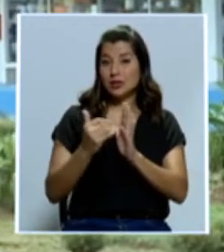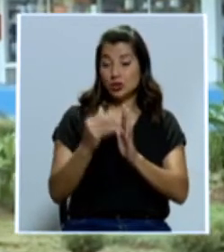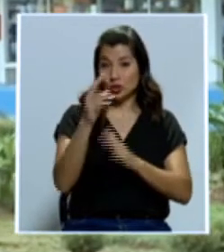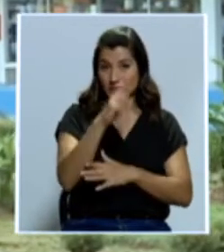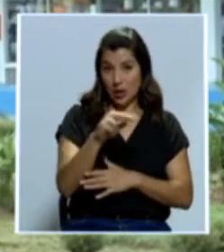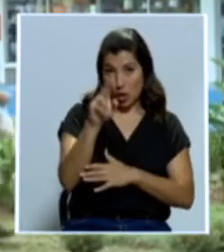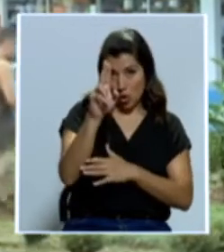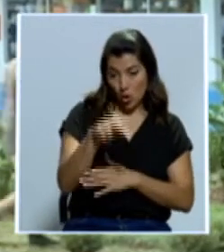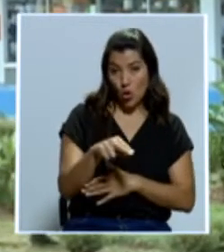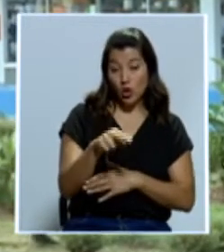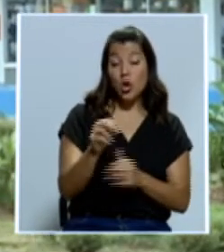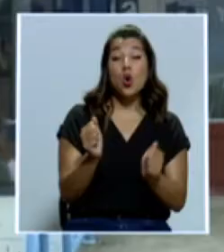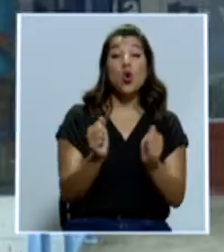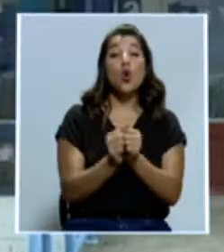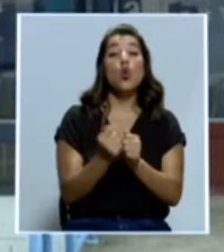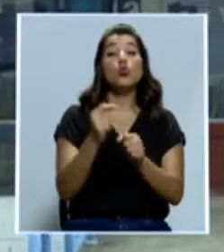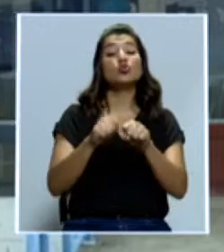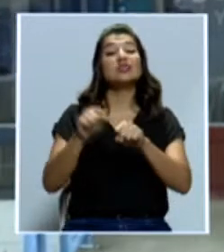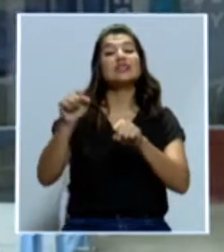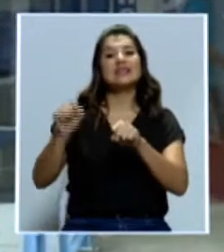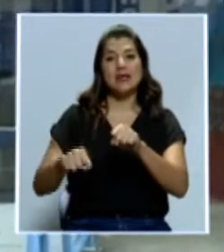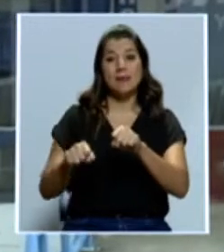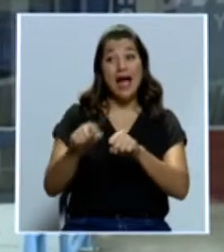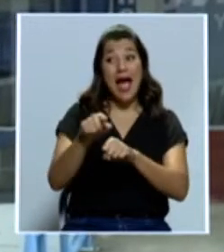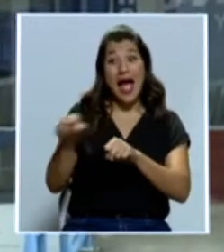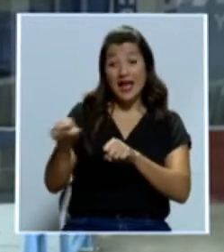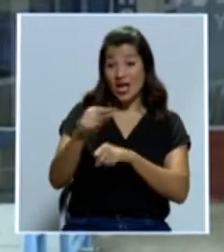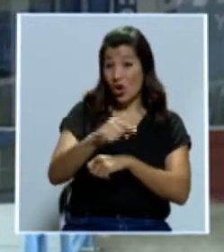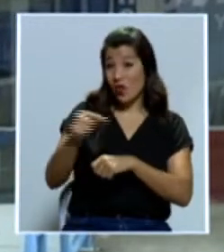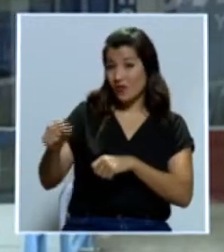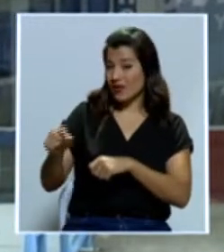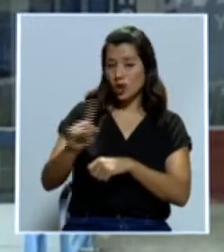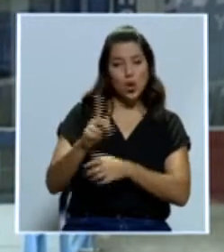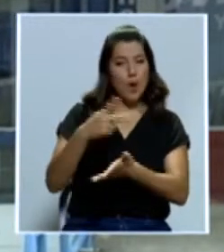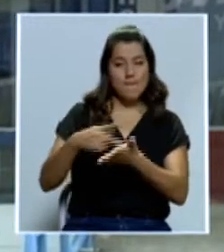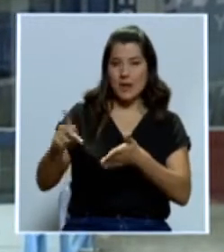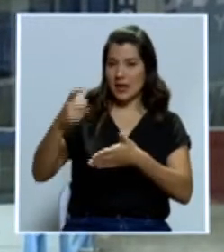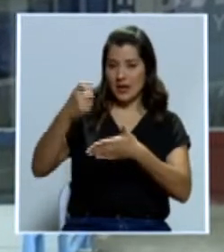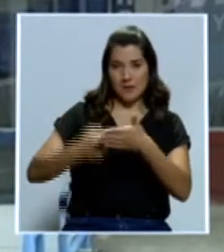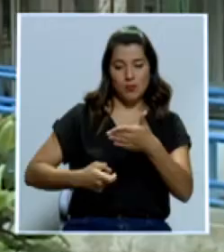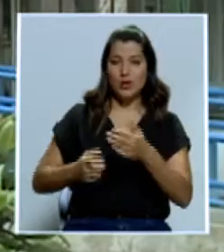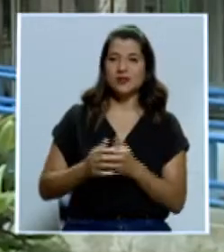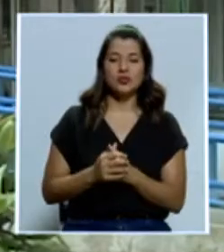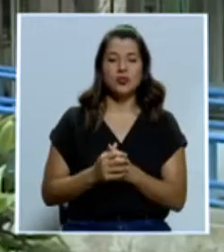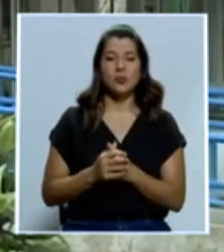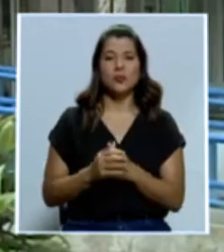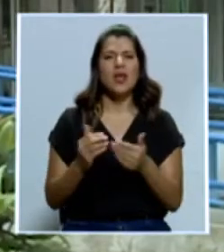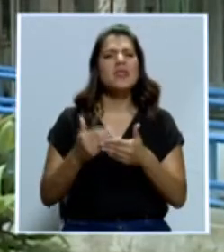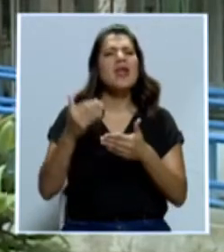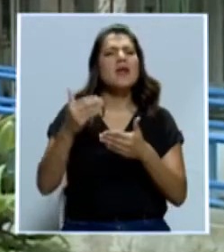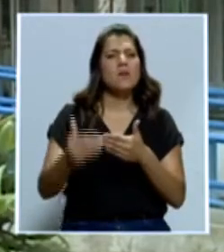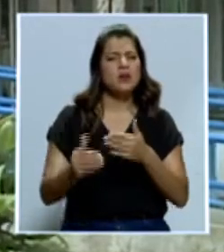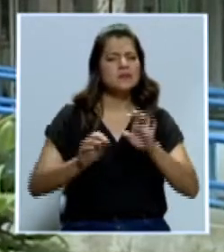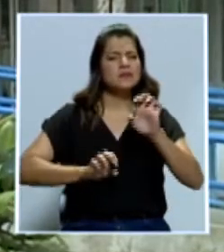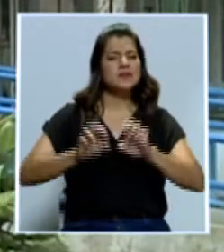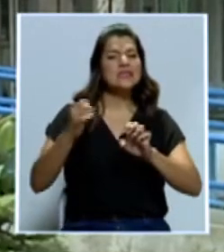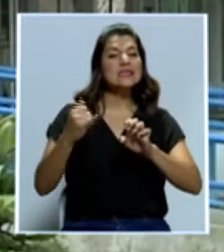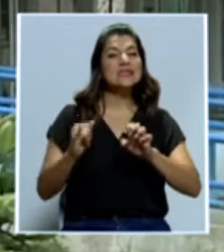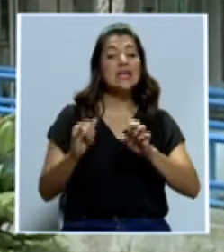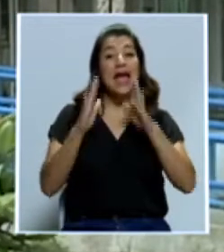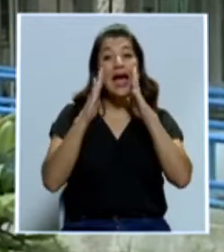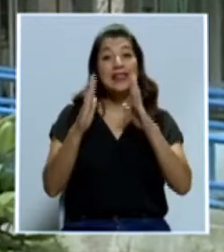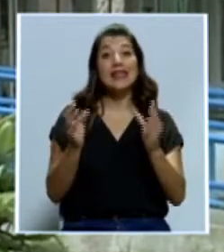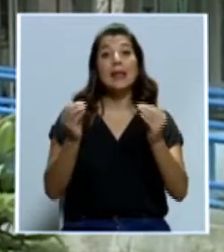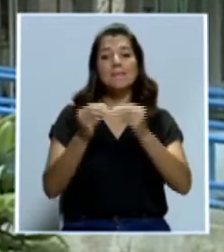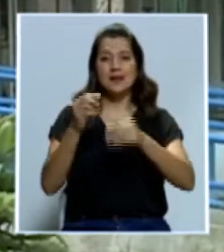colones, bajo un régimen especial de libre de impuestos. En paralelo a esta opción se valora si se amplía el horario de atención al público.